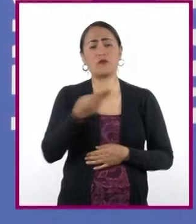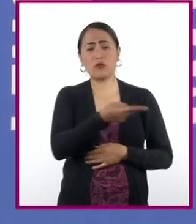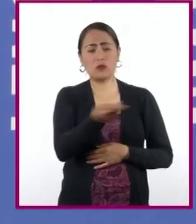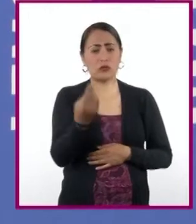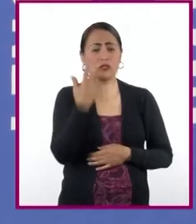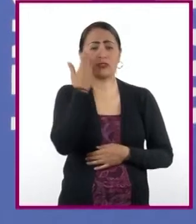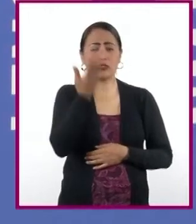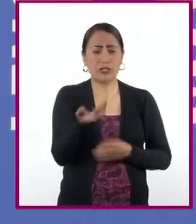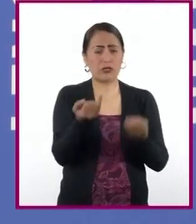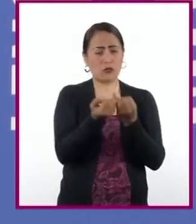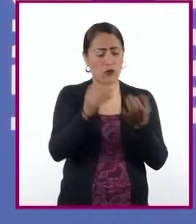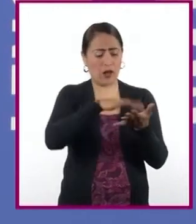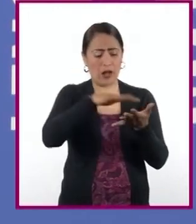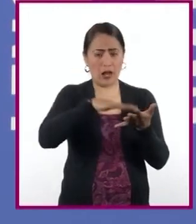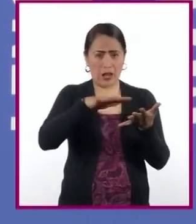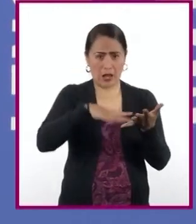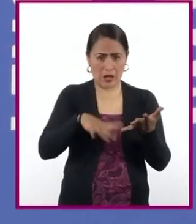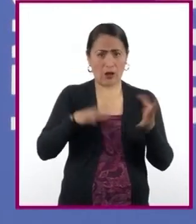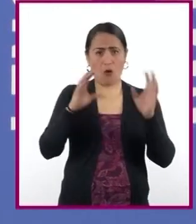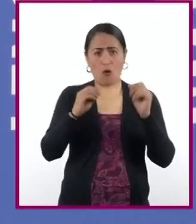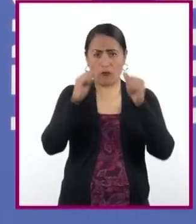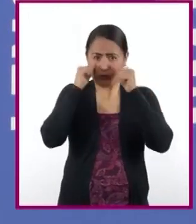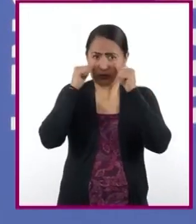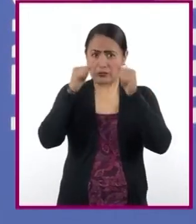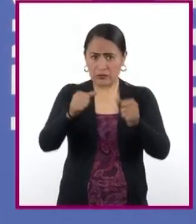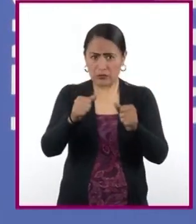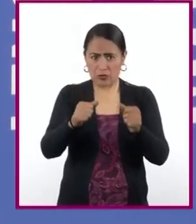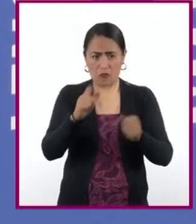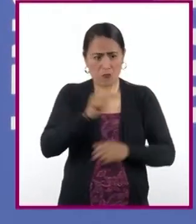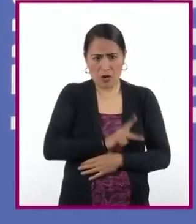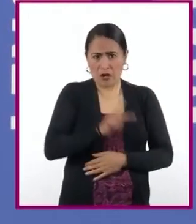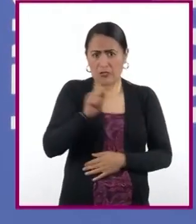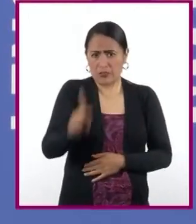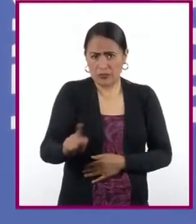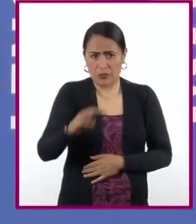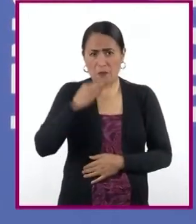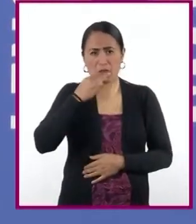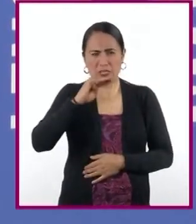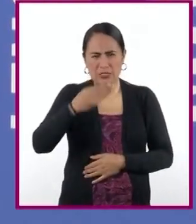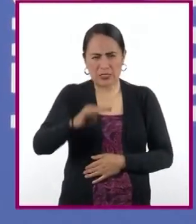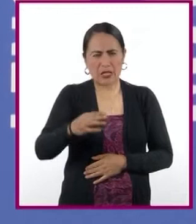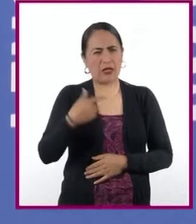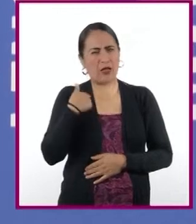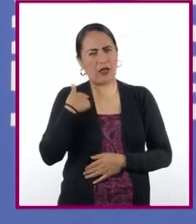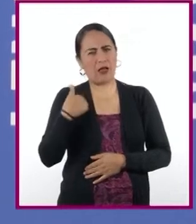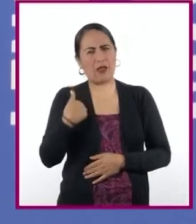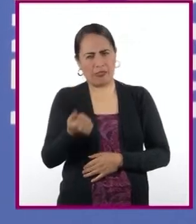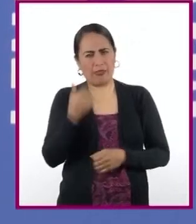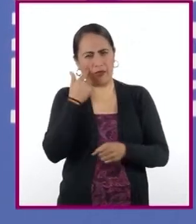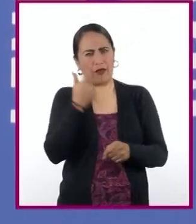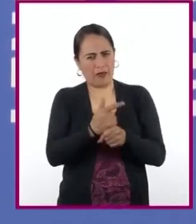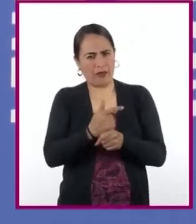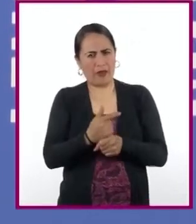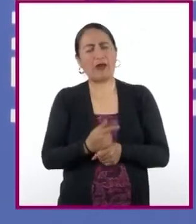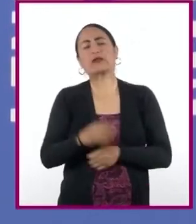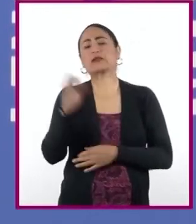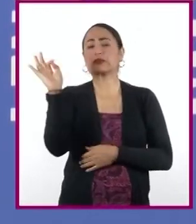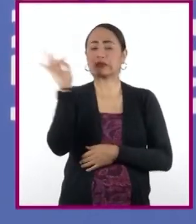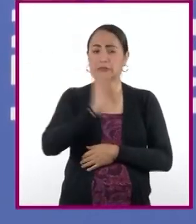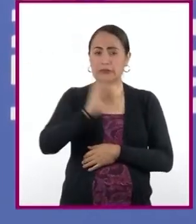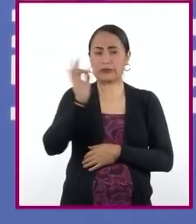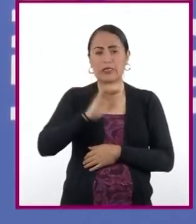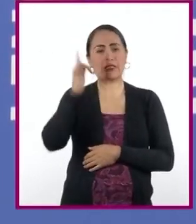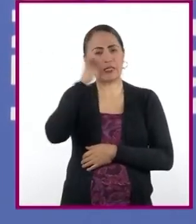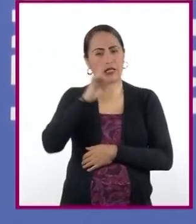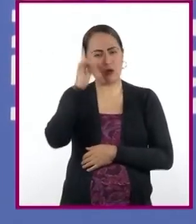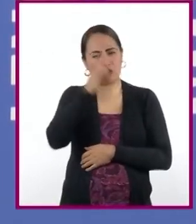leen o escuchan se identifiquen con ustedes o con su mensaje, entonces lo más probable es que puedan utilizar el